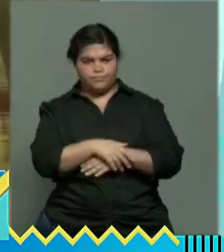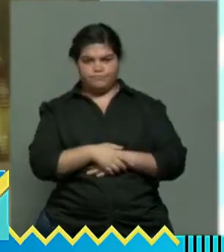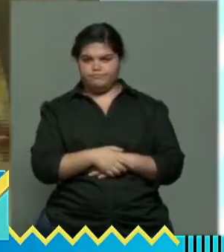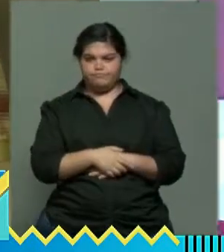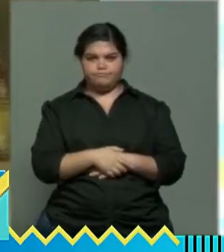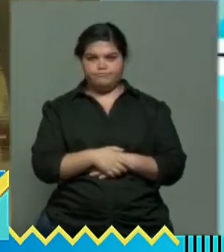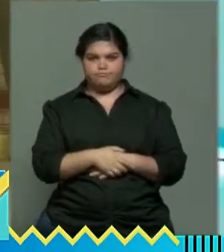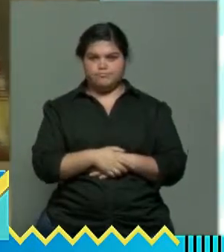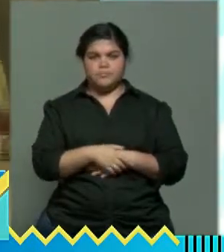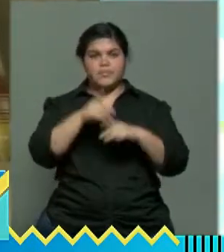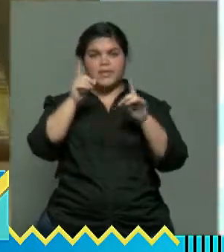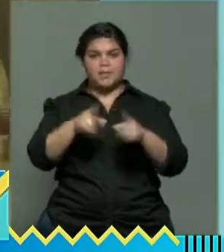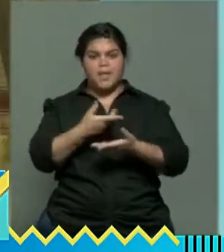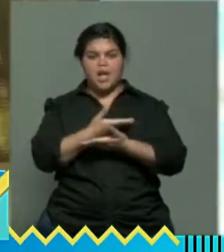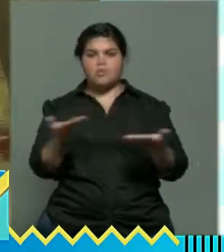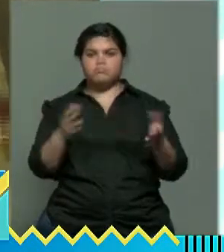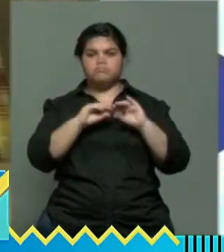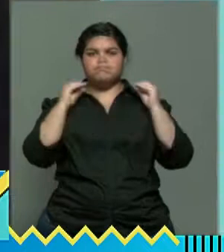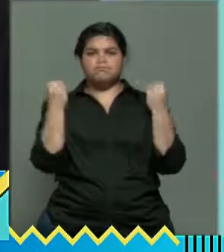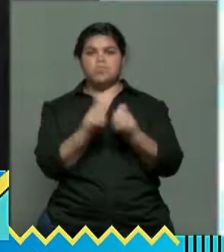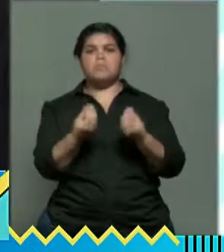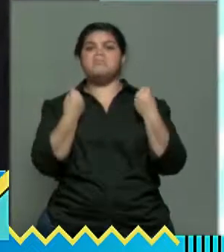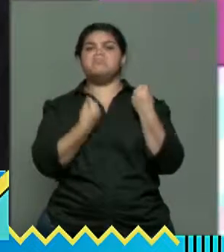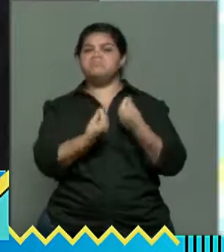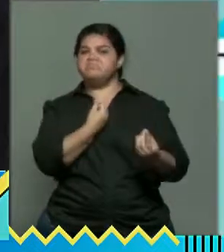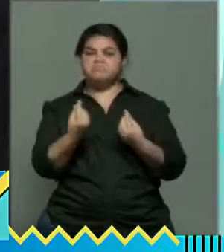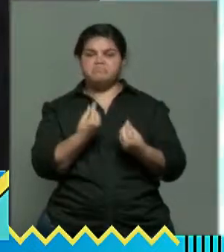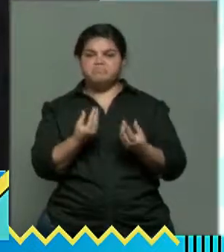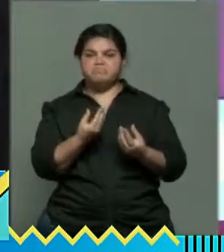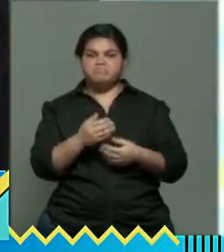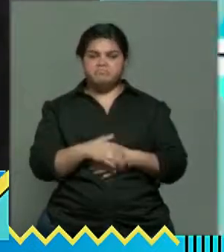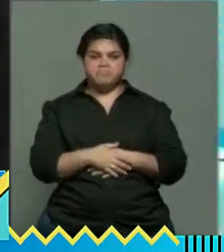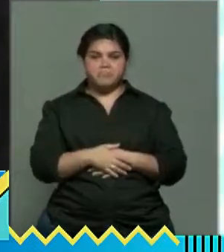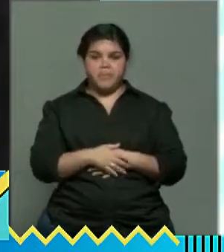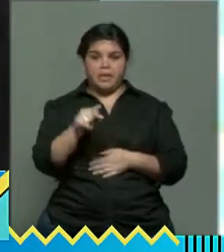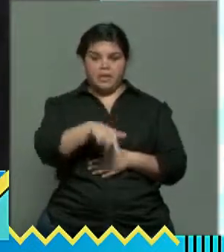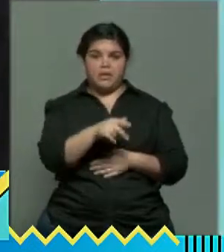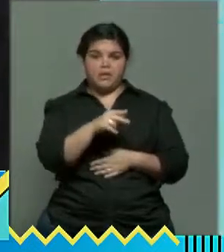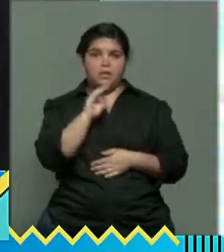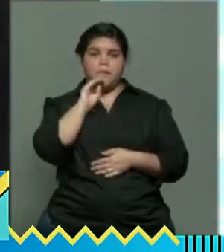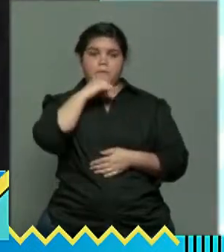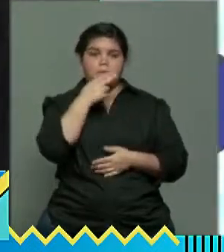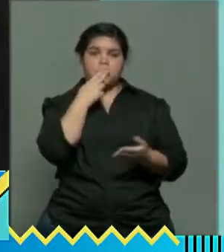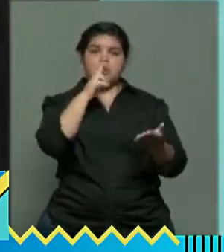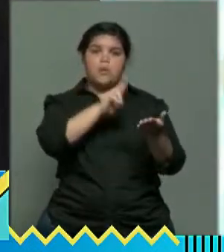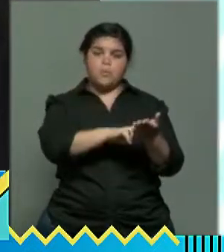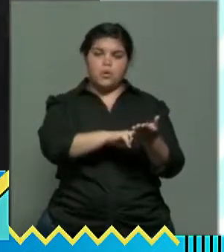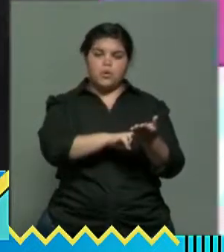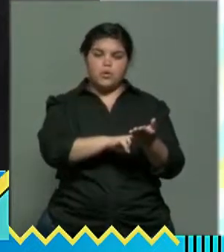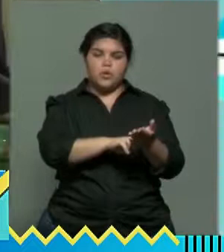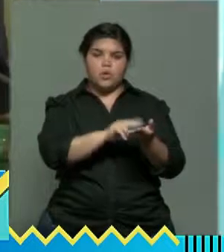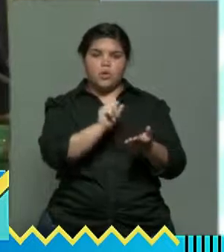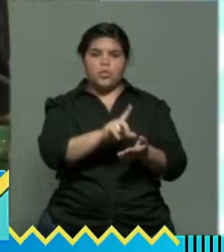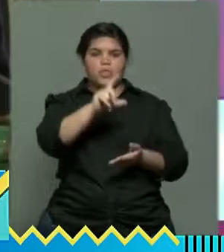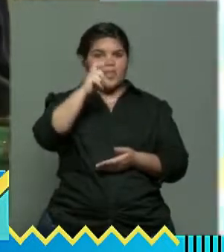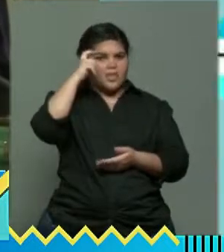si miramos el paquete completo, porque mientras le ponemos al vino un